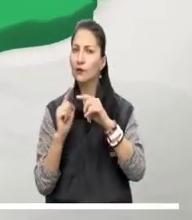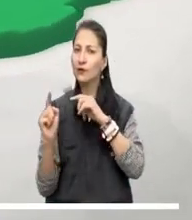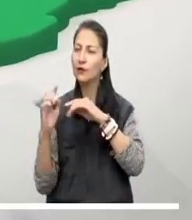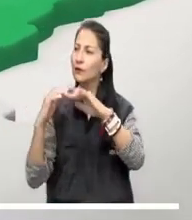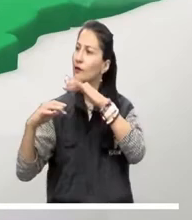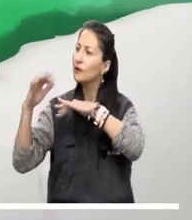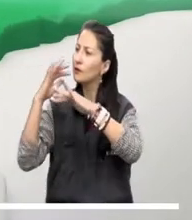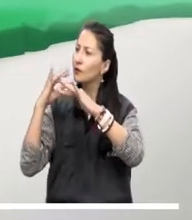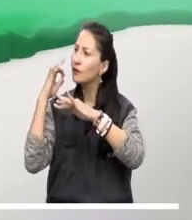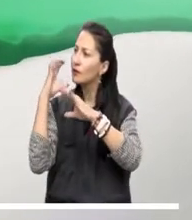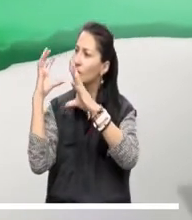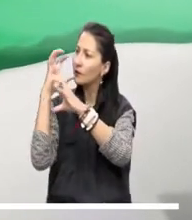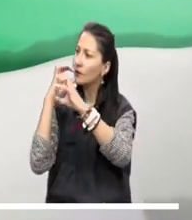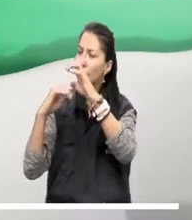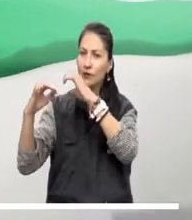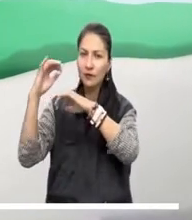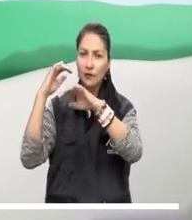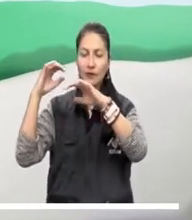Magdalena.